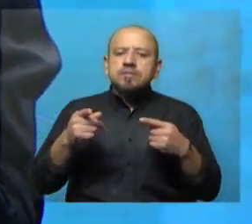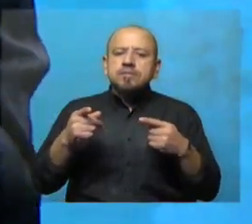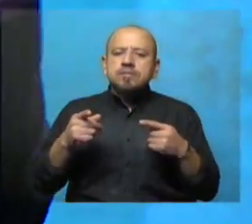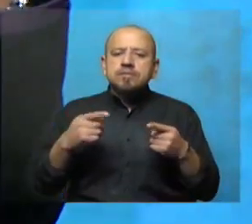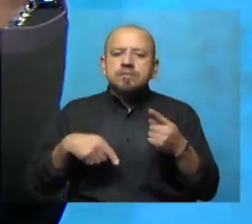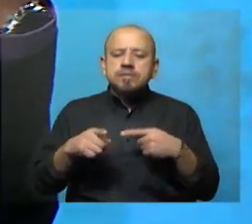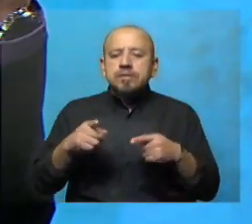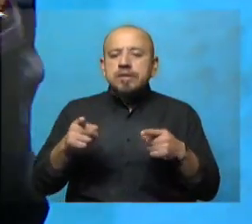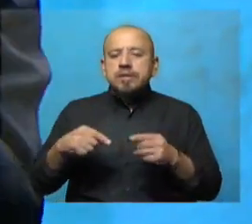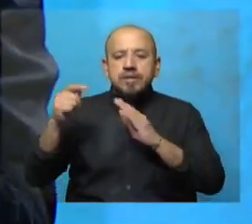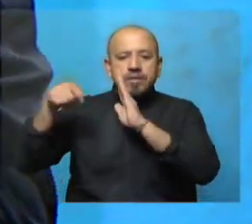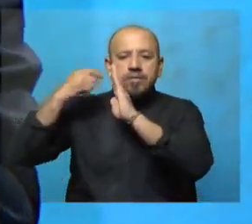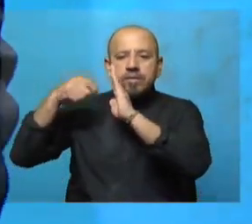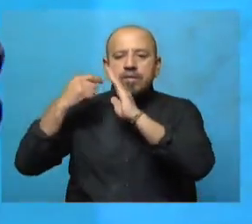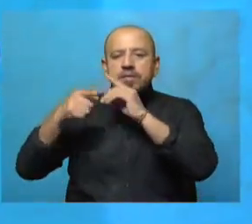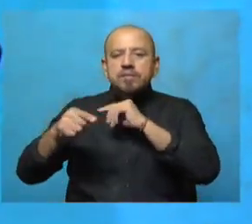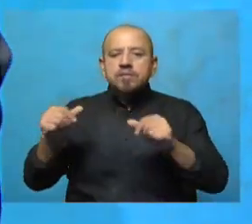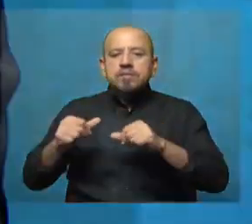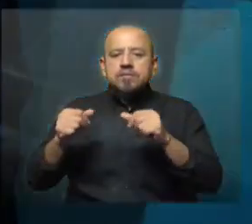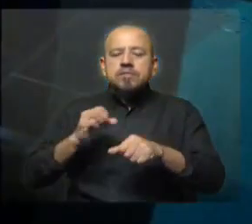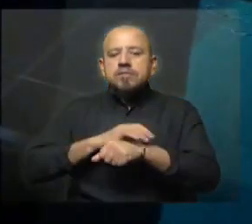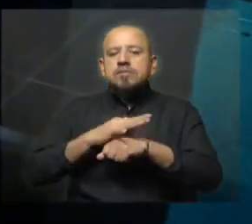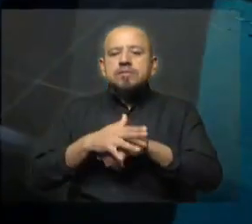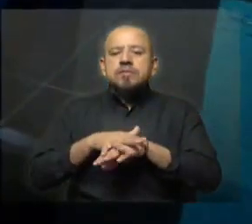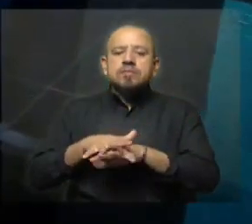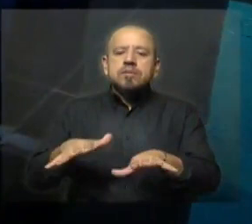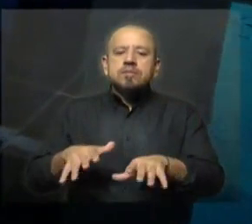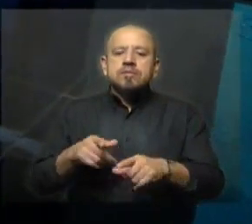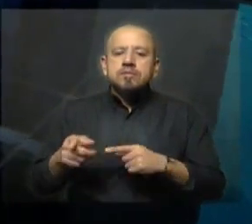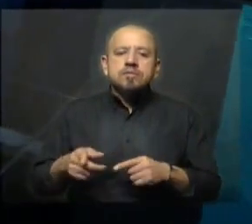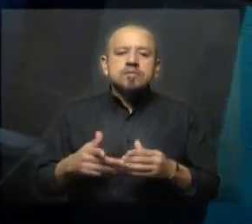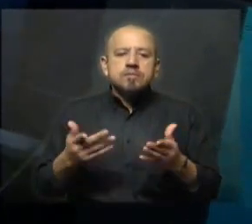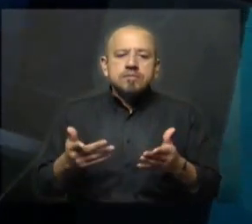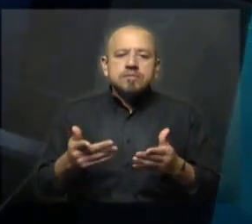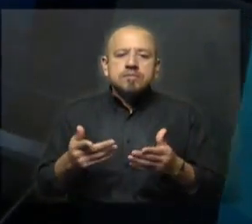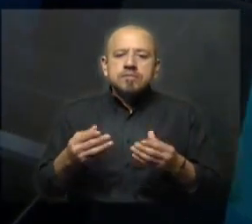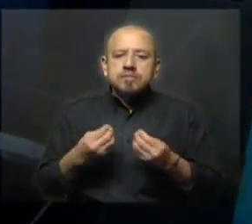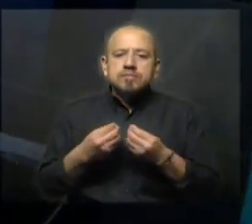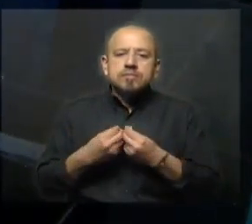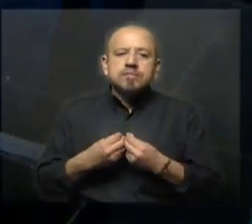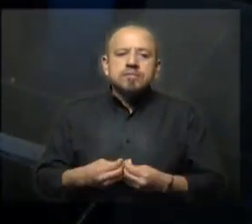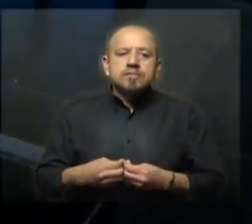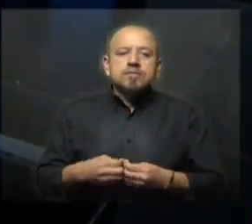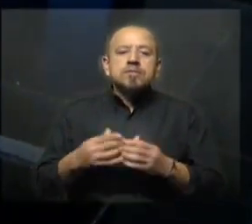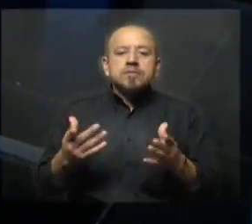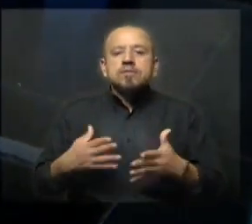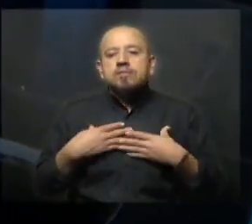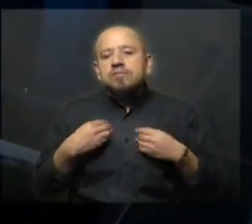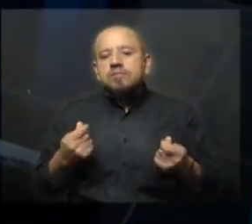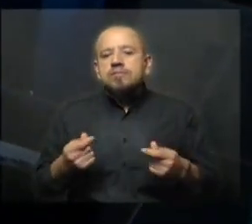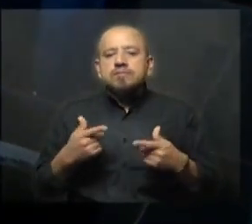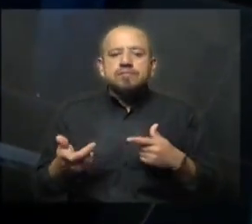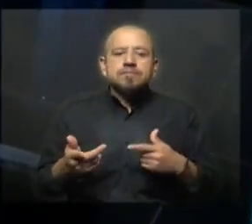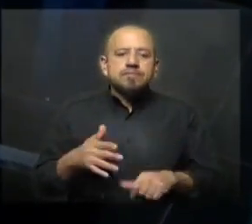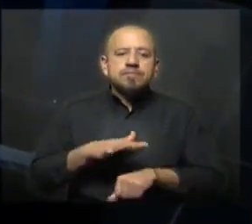este video que estábamos haciendo lo grabaste en pandemia y fue para muchos como un alivio un mimo